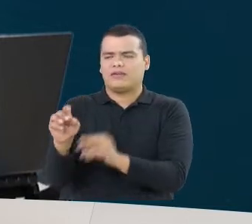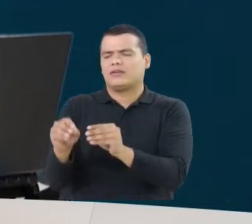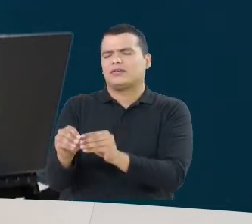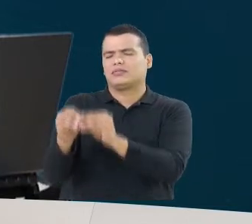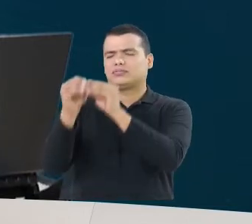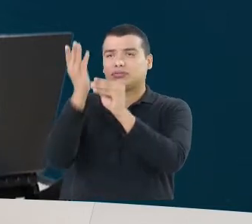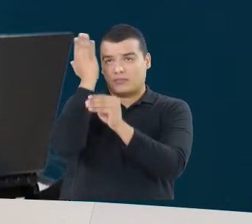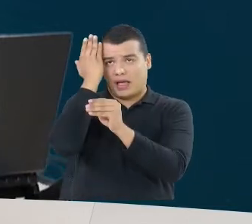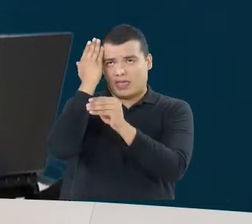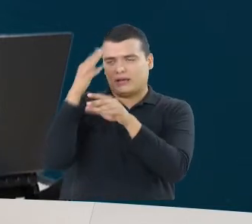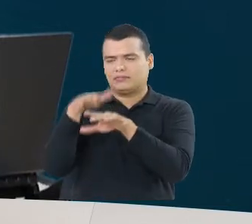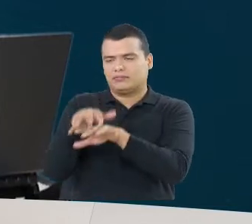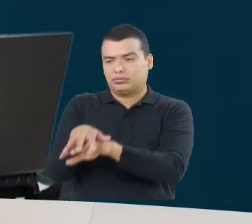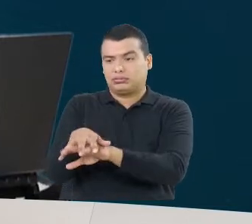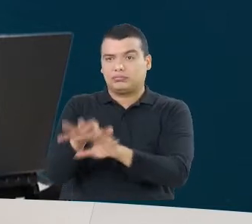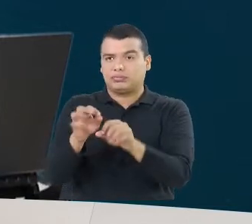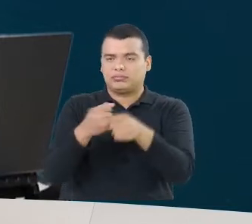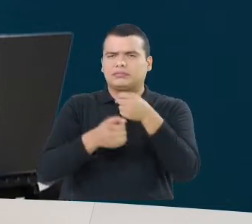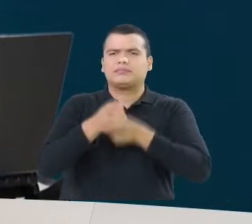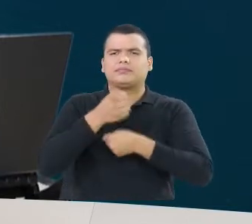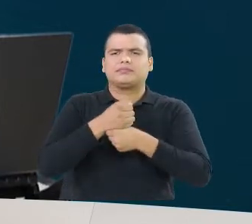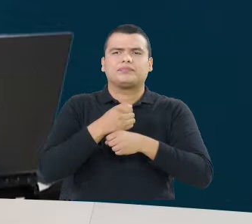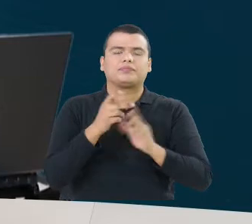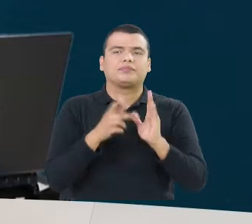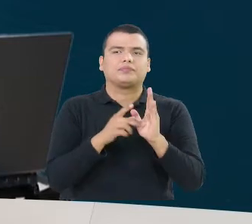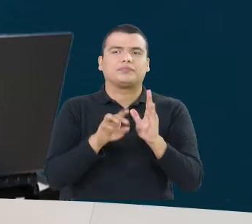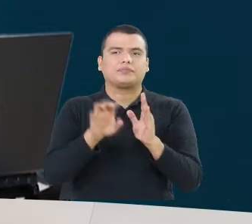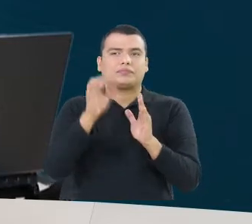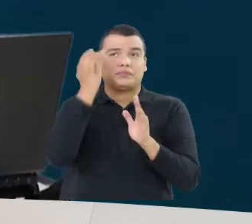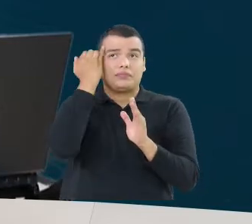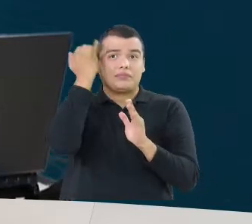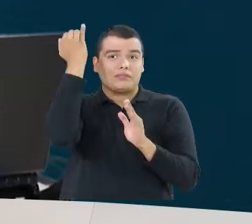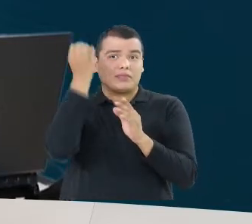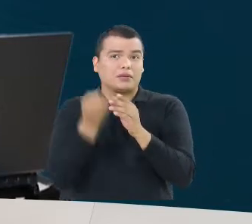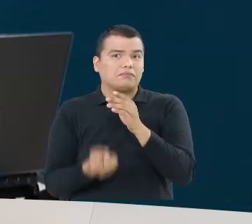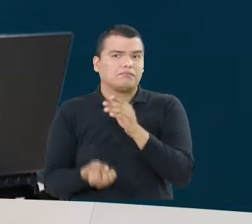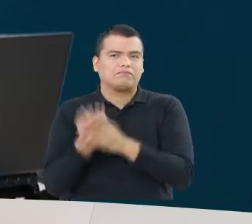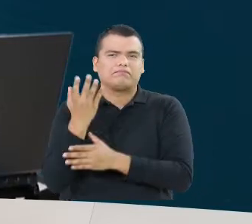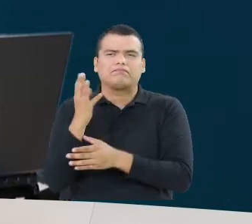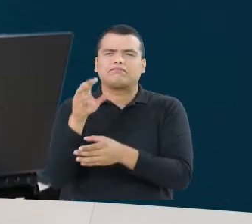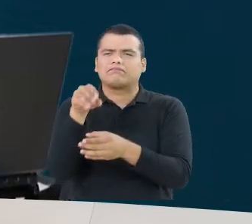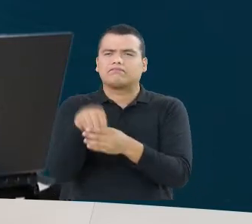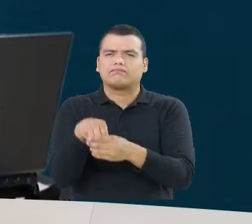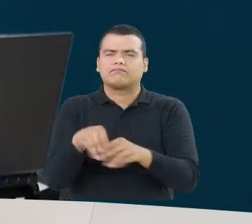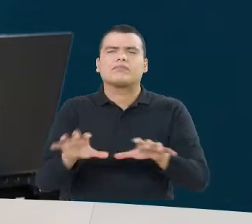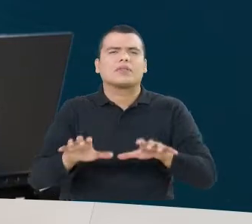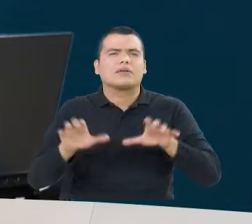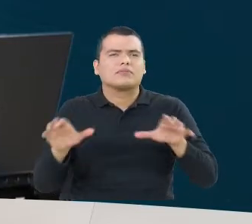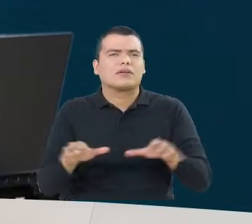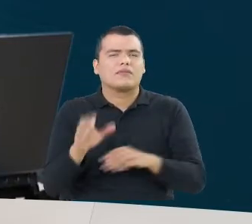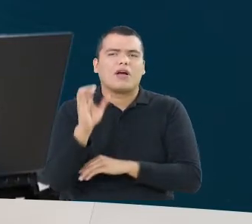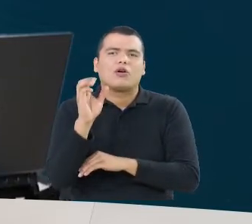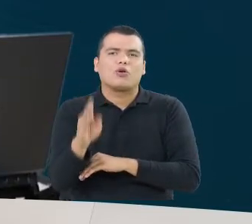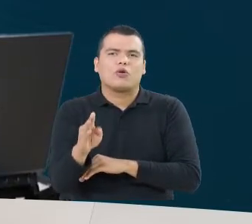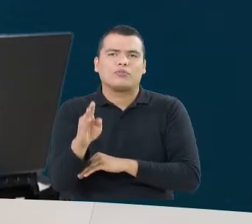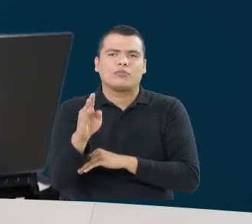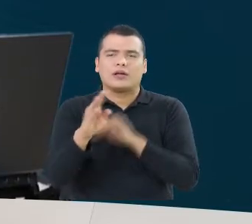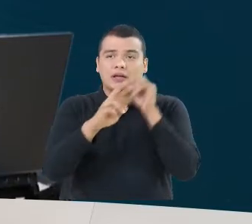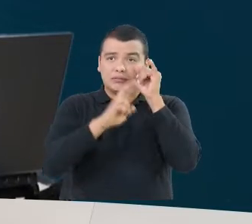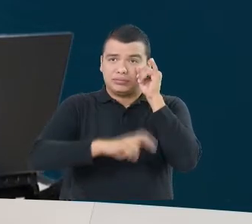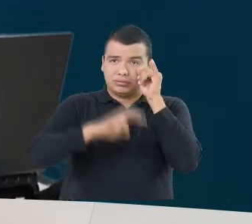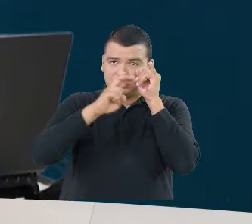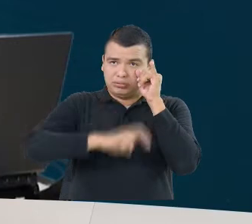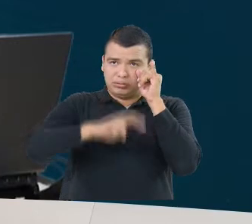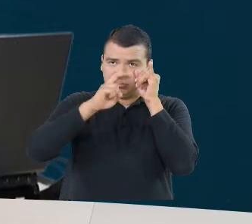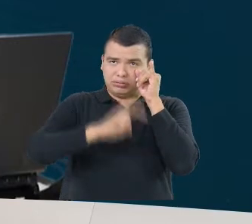Llegado en el 2019, me surgió la idea que participé en algo que se llama Clubes de Ciencia. Entonces